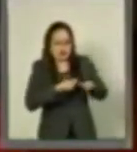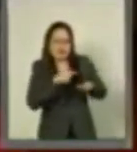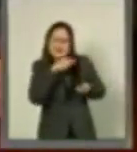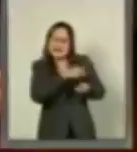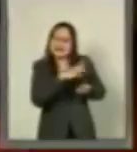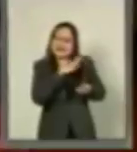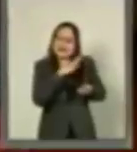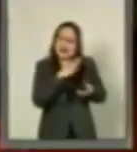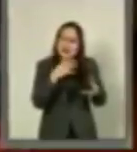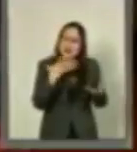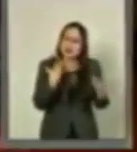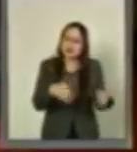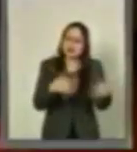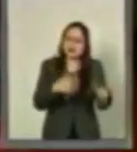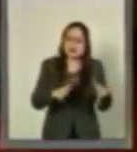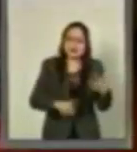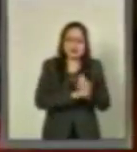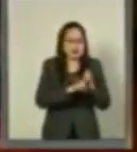una creación enorme